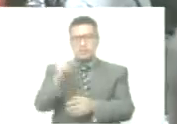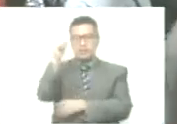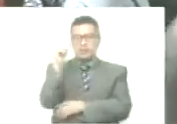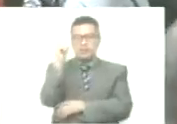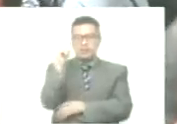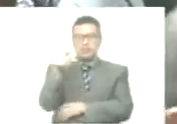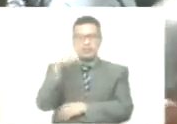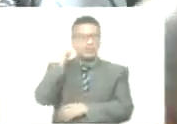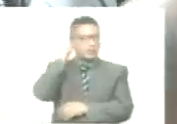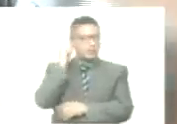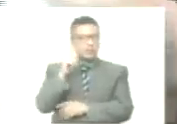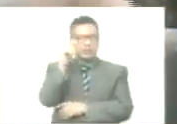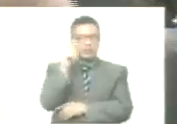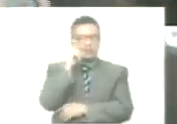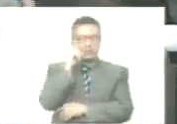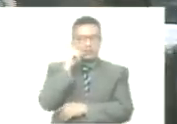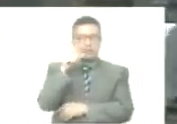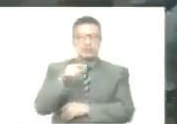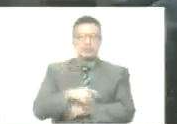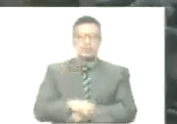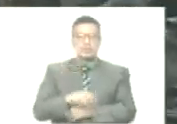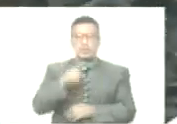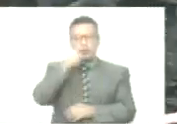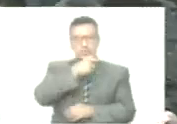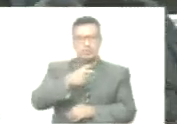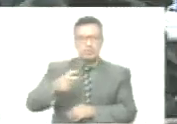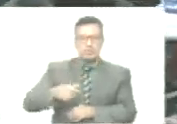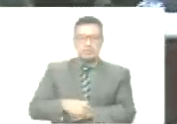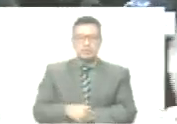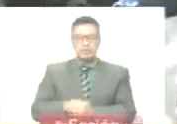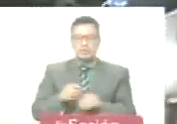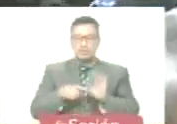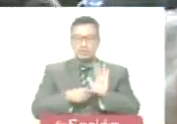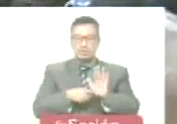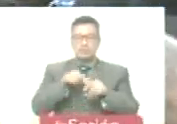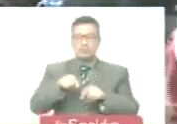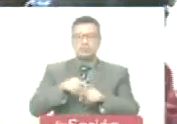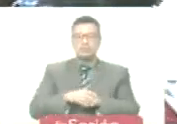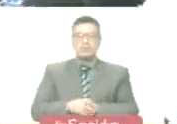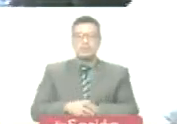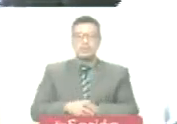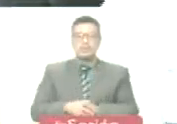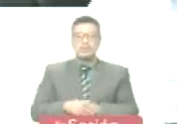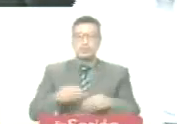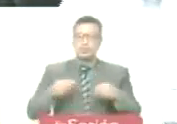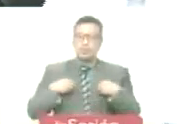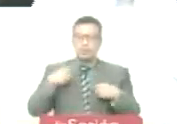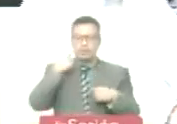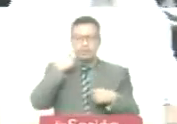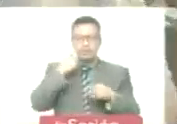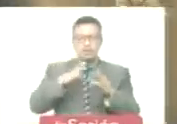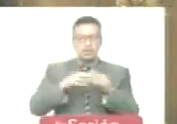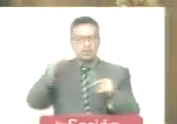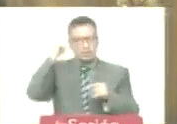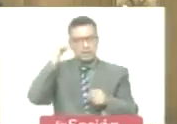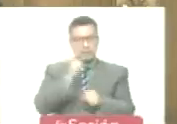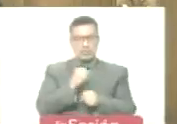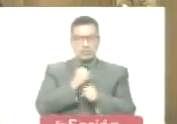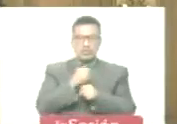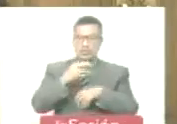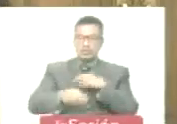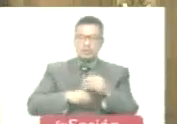diputadas y diputados y pueblo presente que vive pendiente día a día del trabajo que